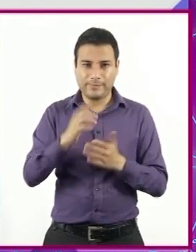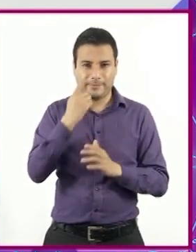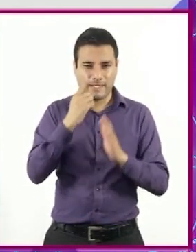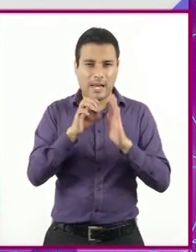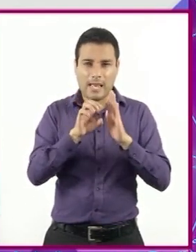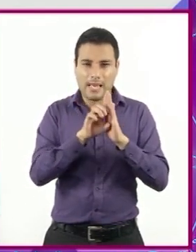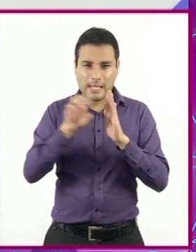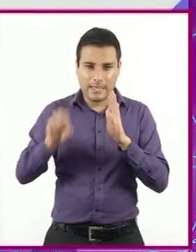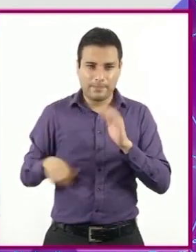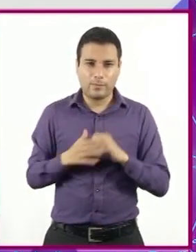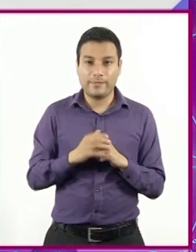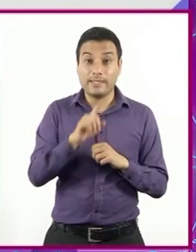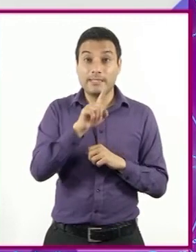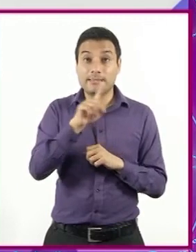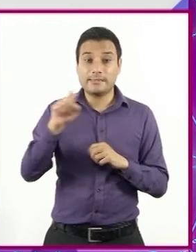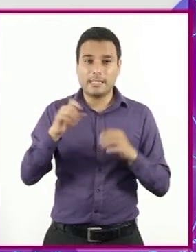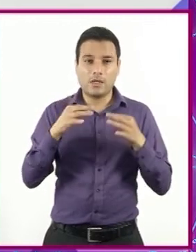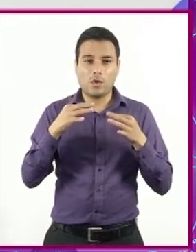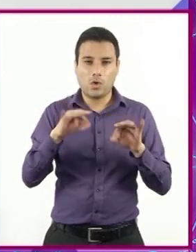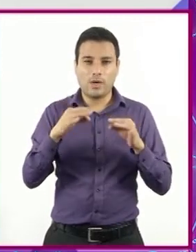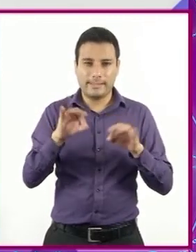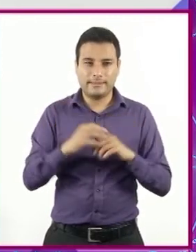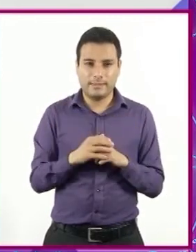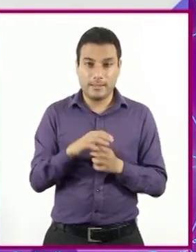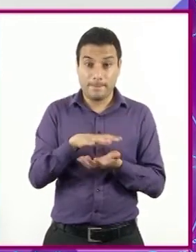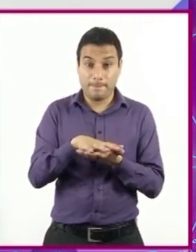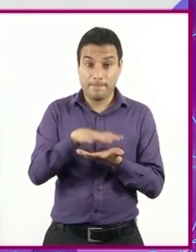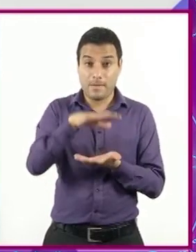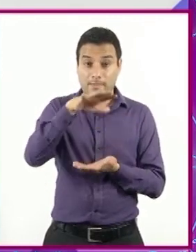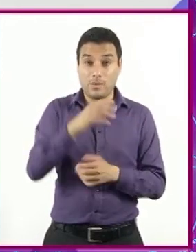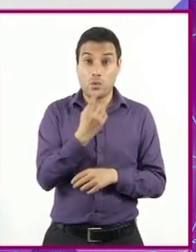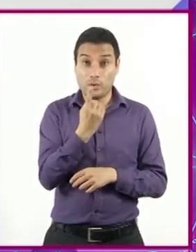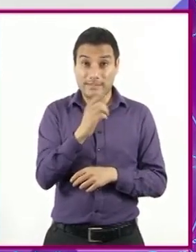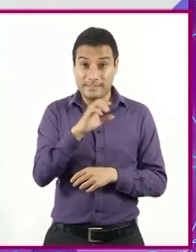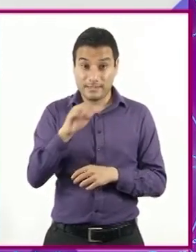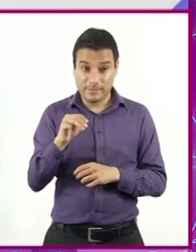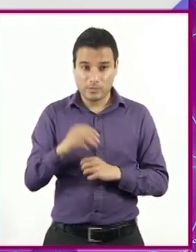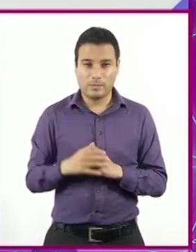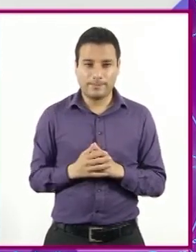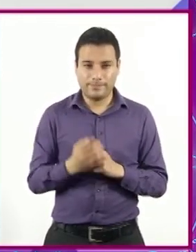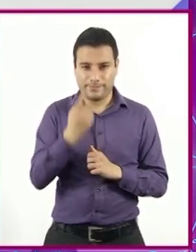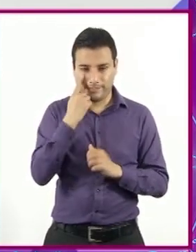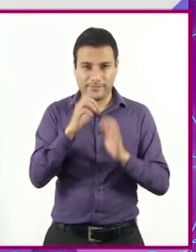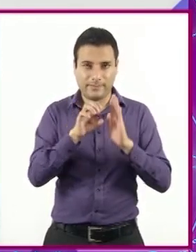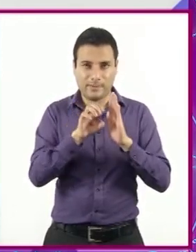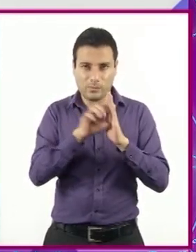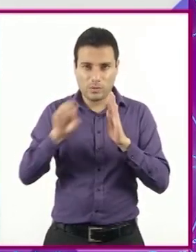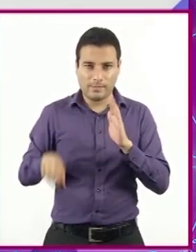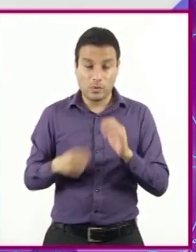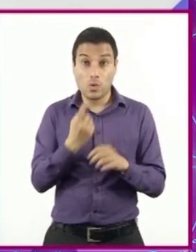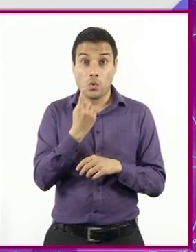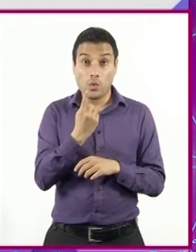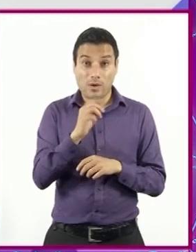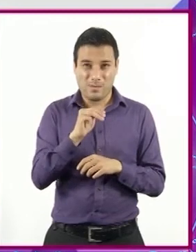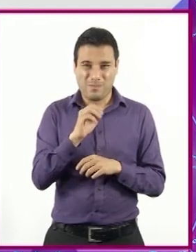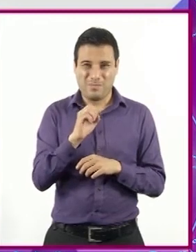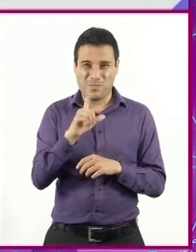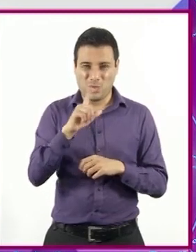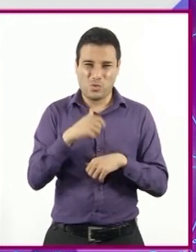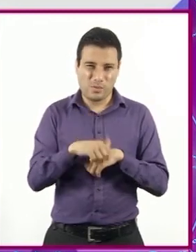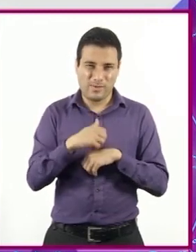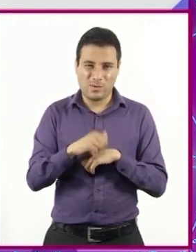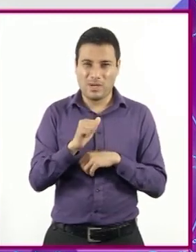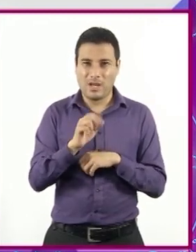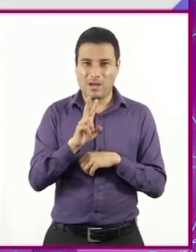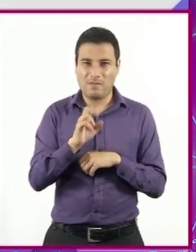midiendo aproximadamente 1 centímetro de alto, si apilásemos un mol, es decir, un número de Avogadro de